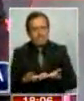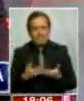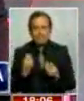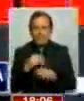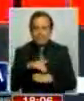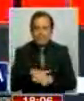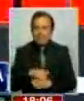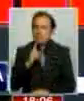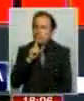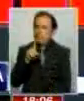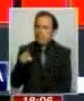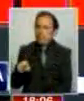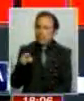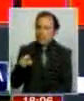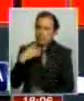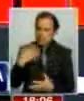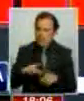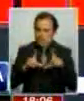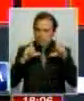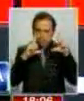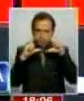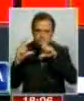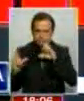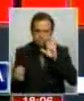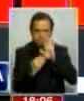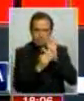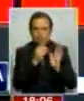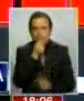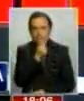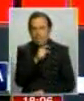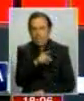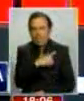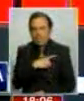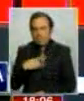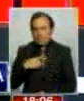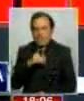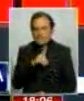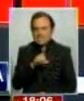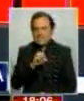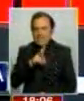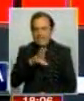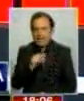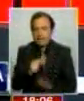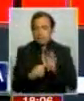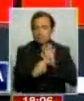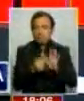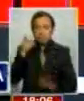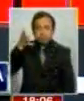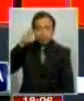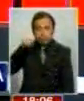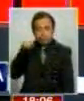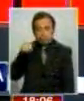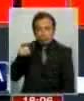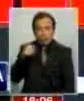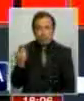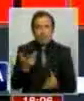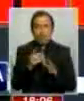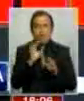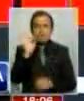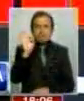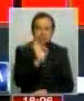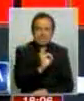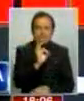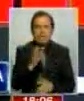tardes. Ministro, usted usó Photoshop, como lo acusa el diputado Silva, en la presentación de los